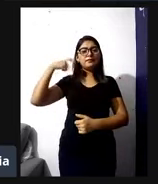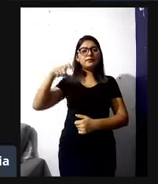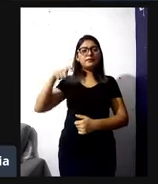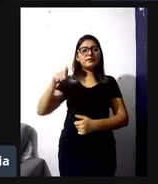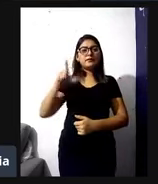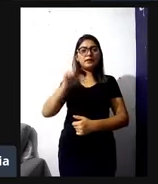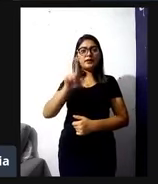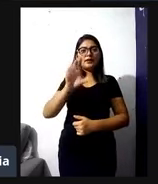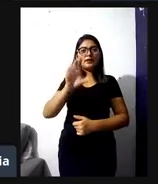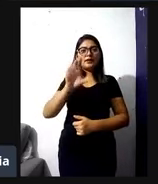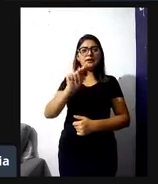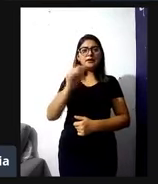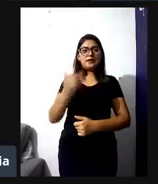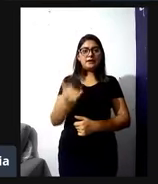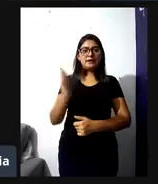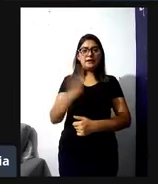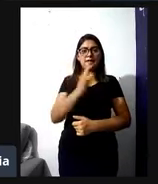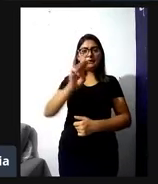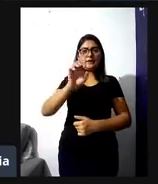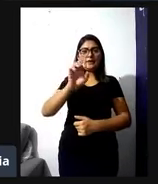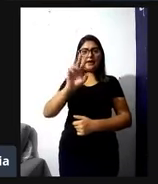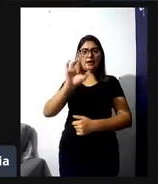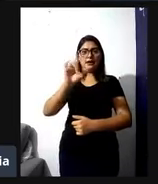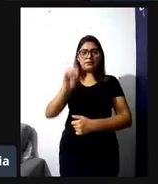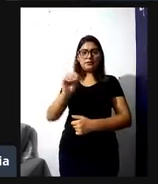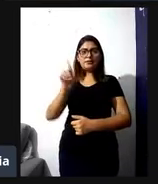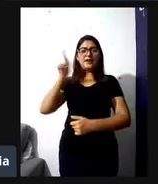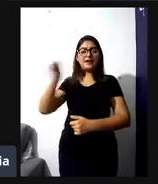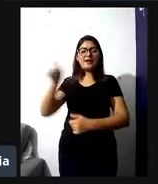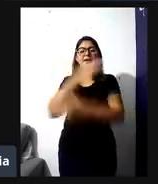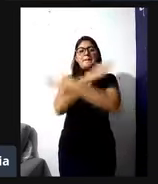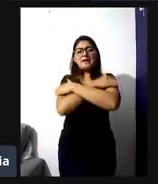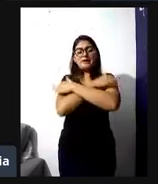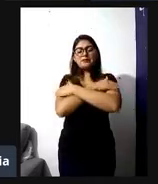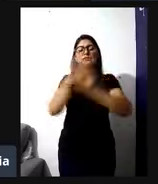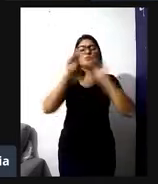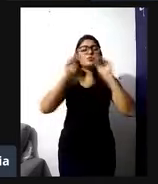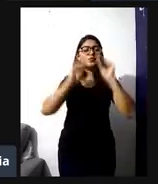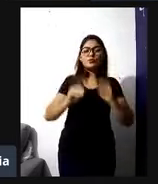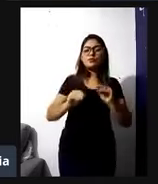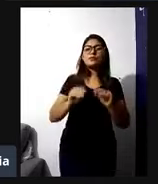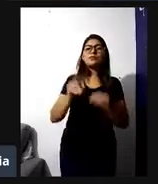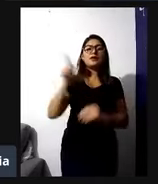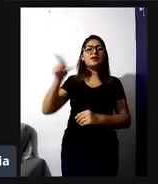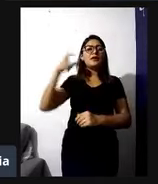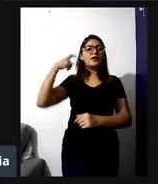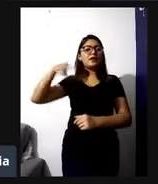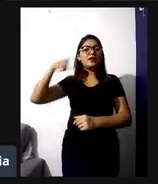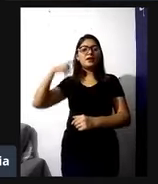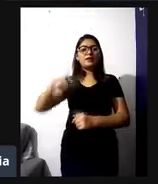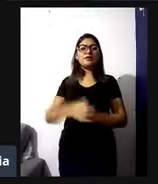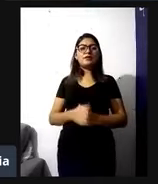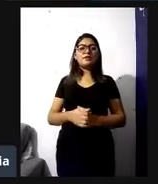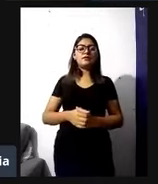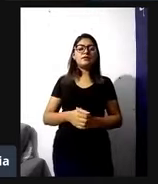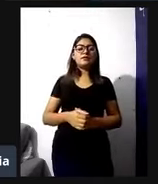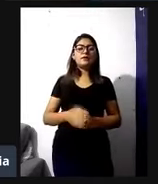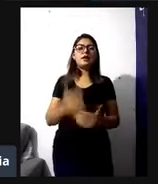Leti Mercado le manda muchos abrazos y besos desde Querétaro. Bueno, la siguiente pregunta